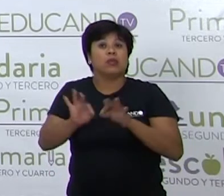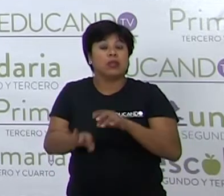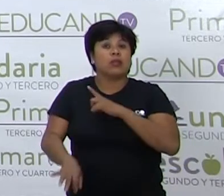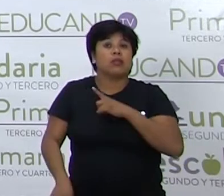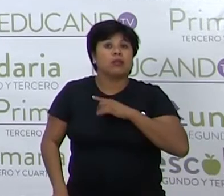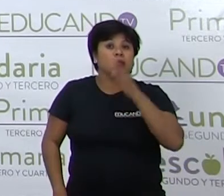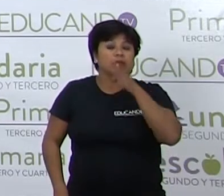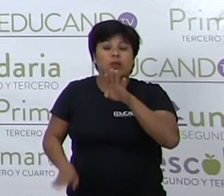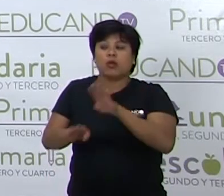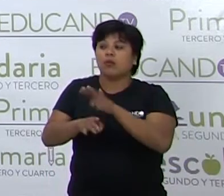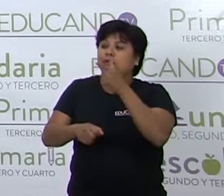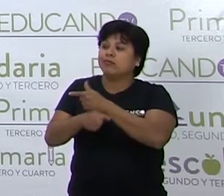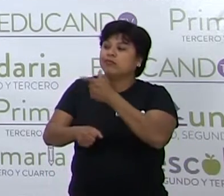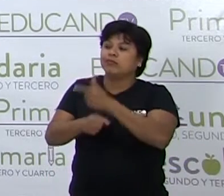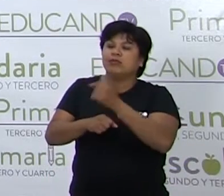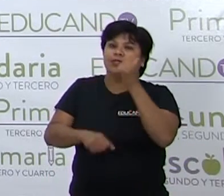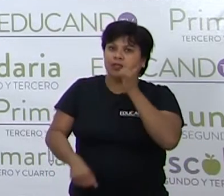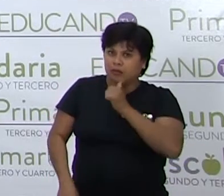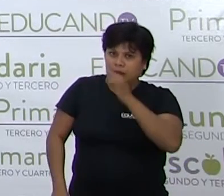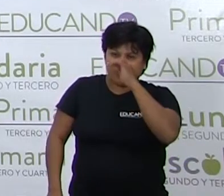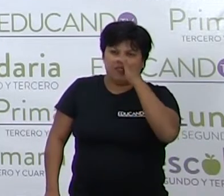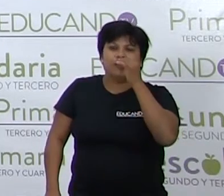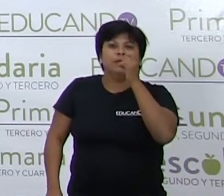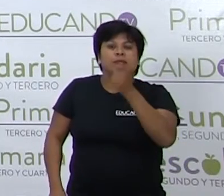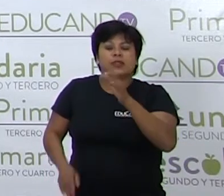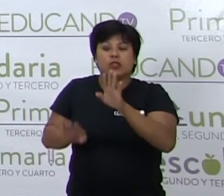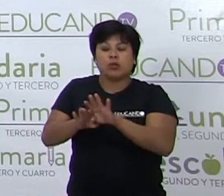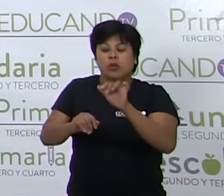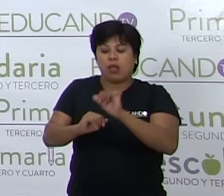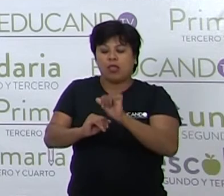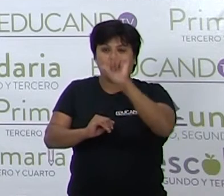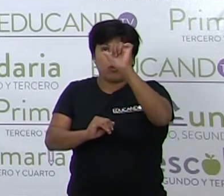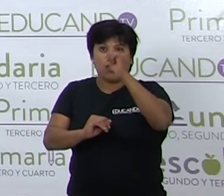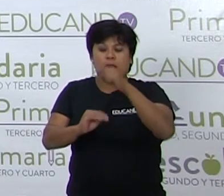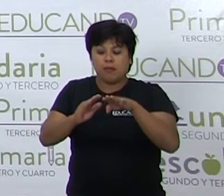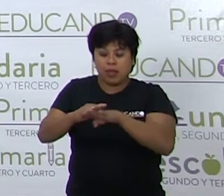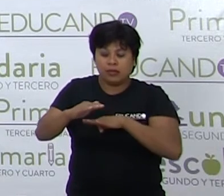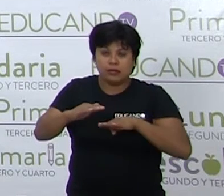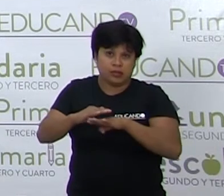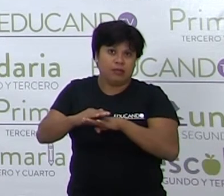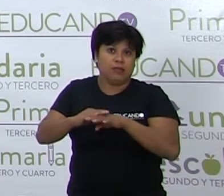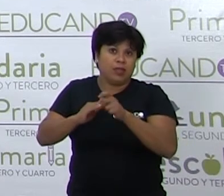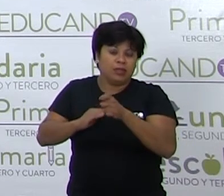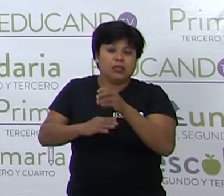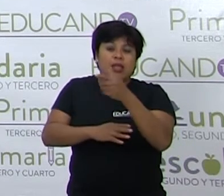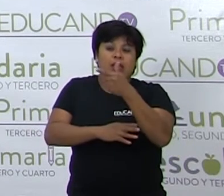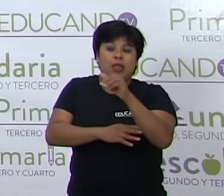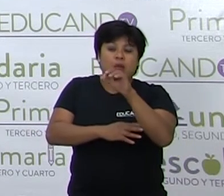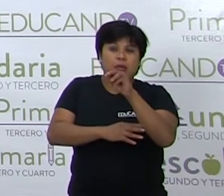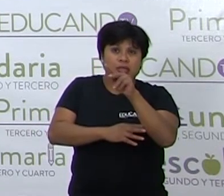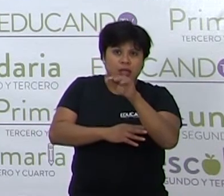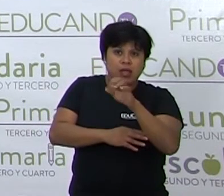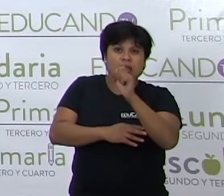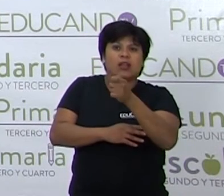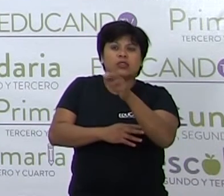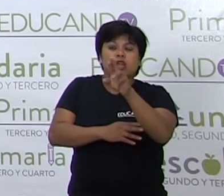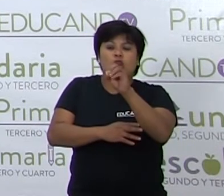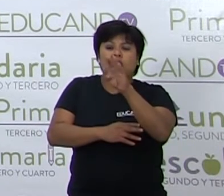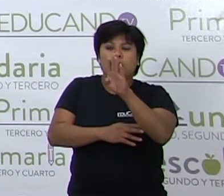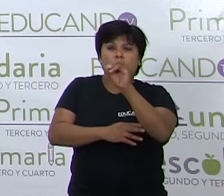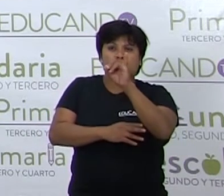o identificar siempre lo que es la altura y la base de esta figura geométrica que es el romboide para poder